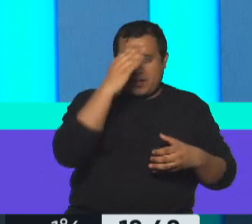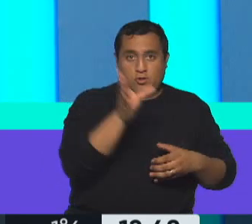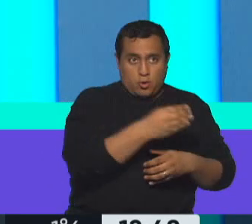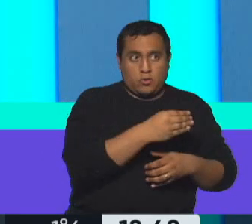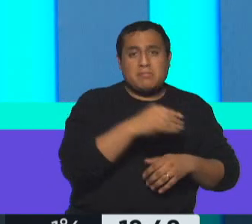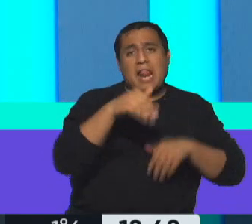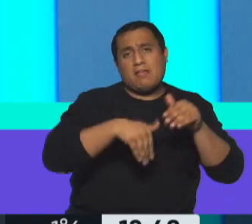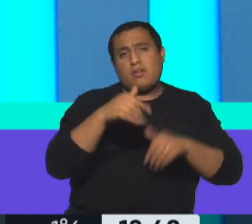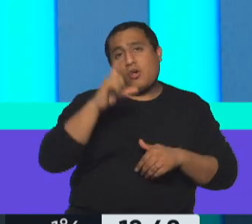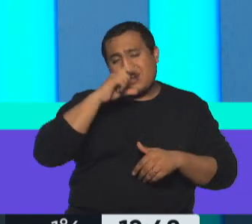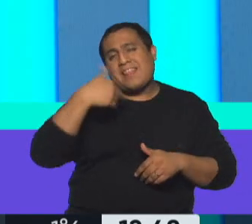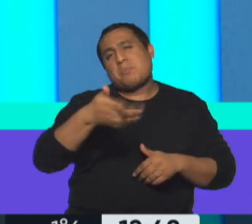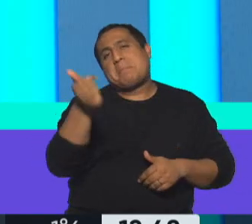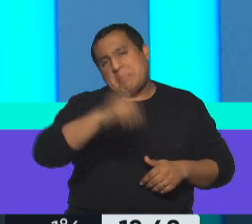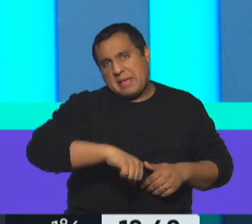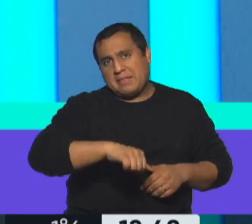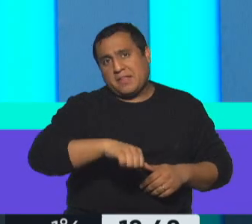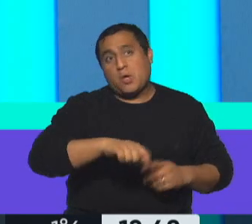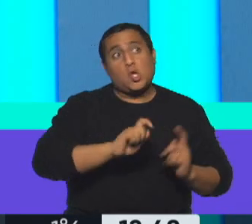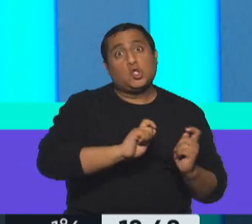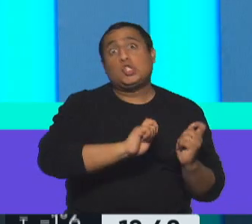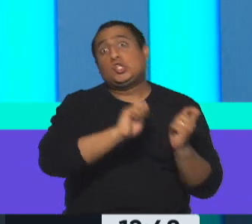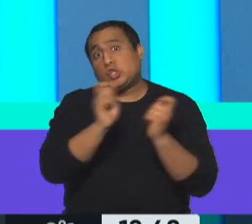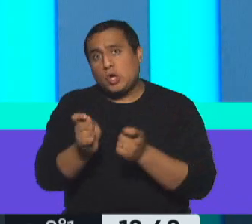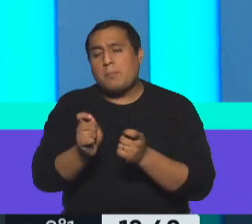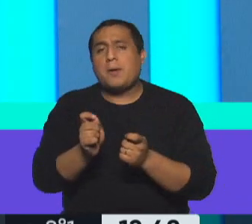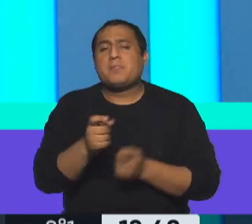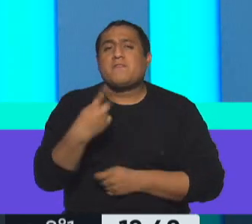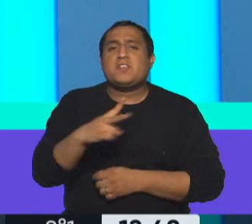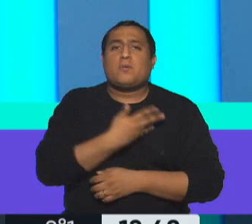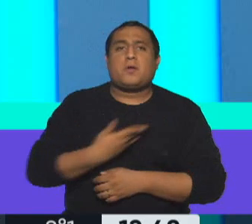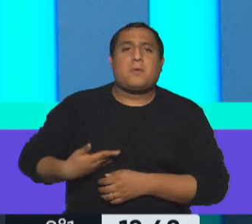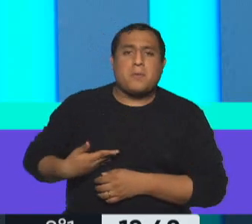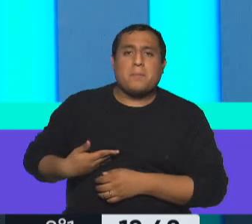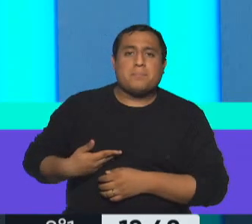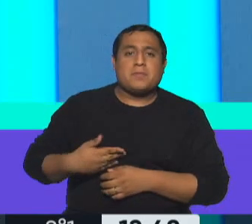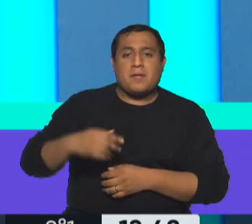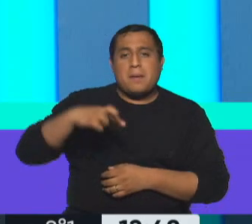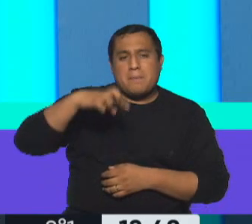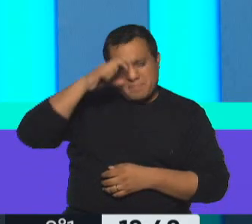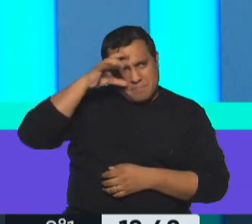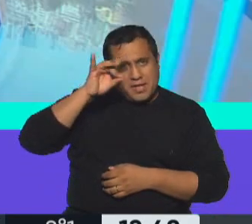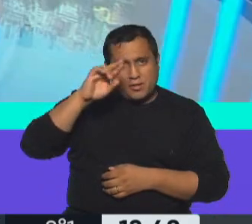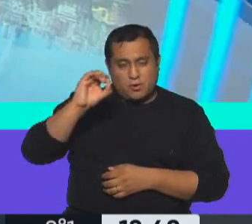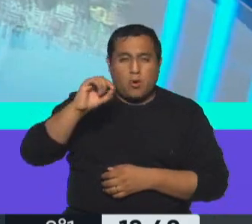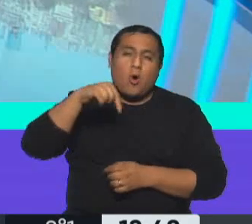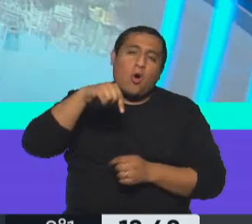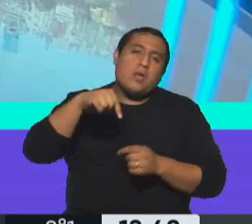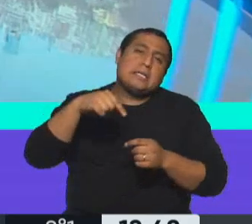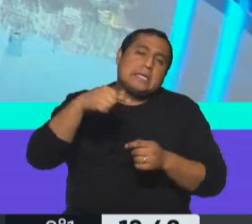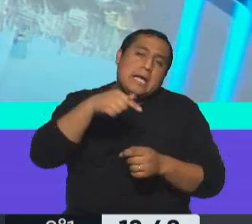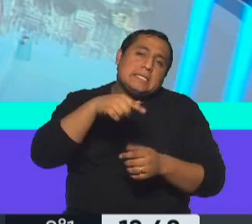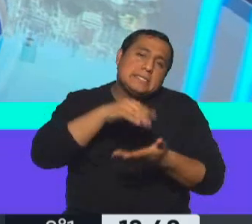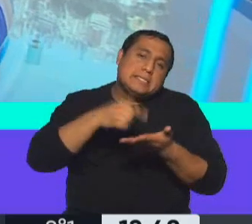perdiendo al designar rápidamente candidato a vicegobernador a pedro pérez a apocar hoy senador nacional y